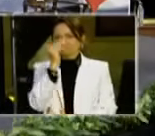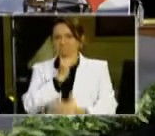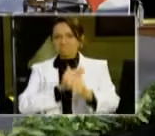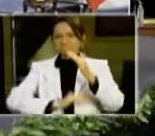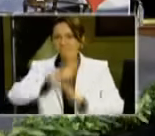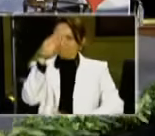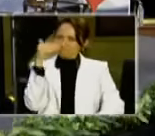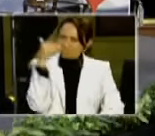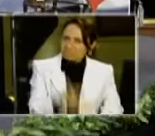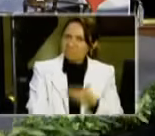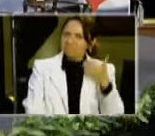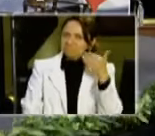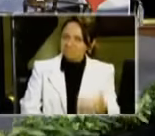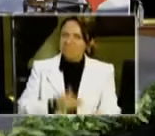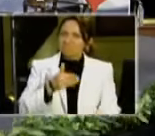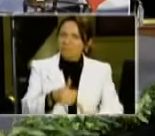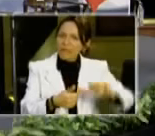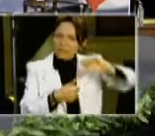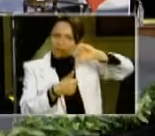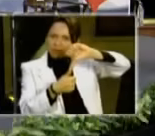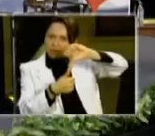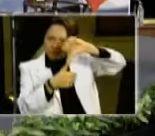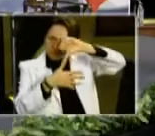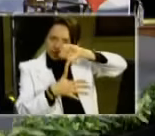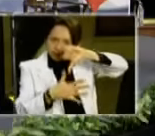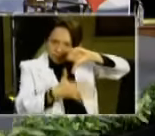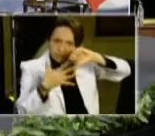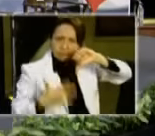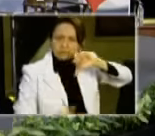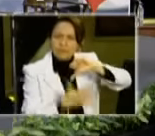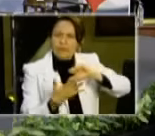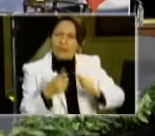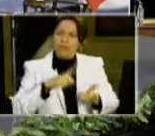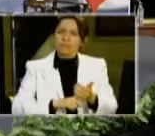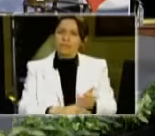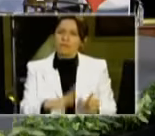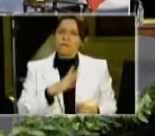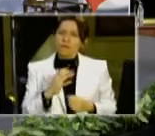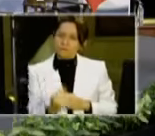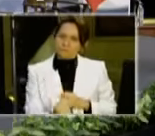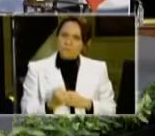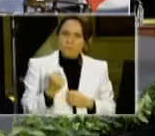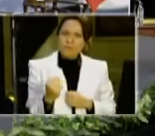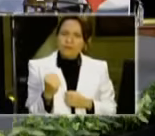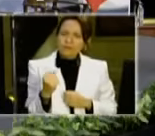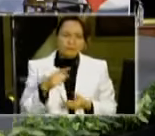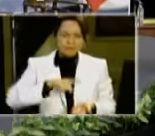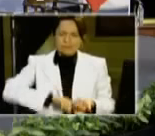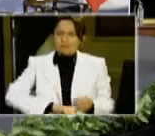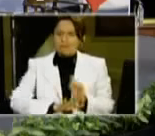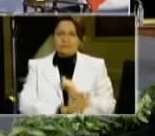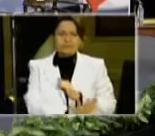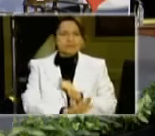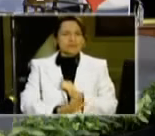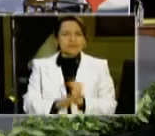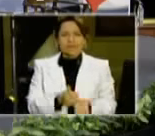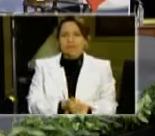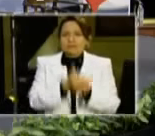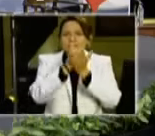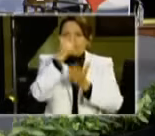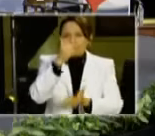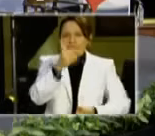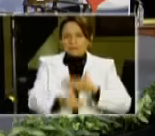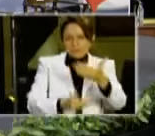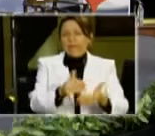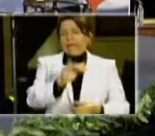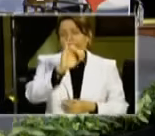América Latina y el Caribe tienen además importantes fortalezas que le permiten aspirar a un mayor papel en la escena mundial, aunque también tienen